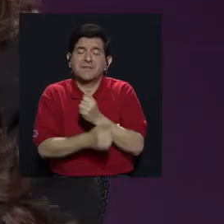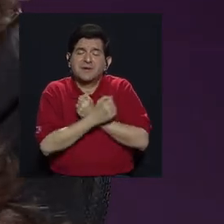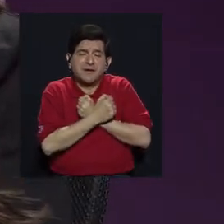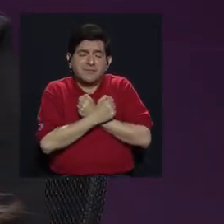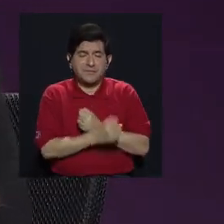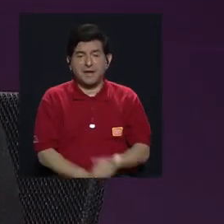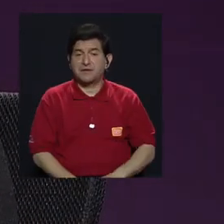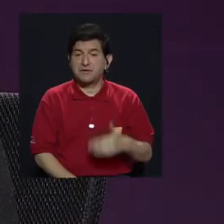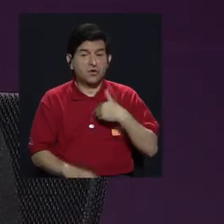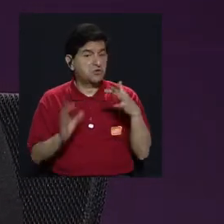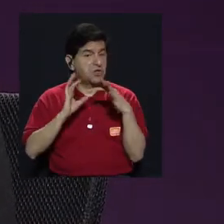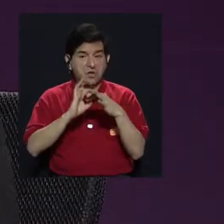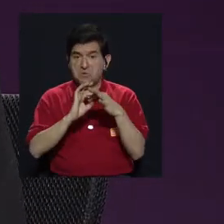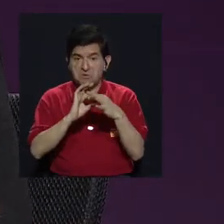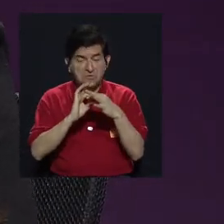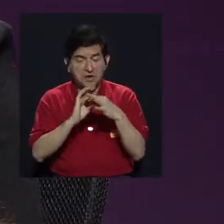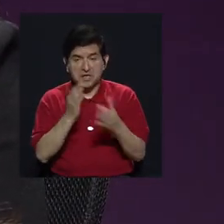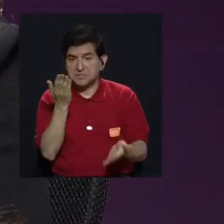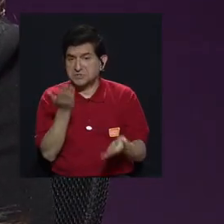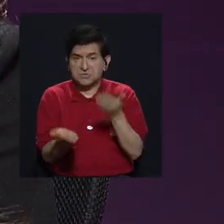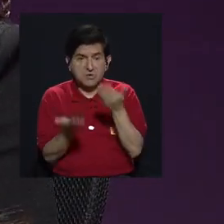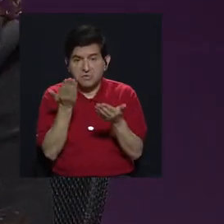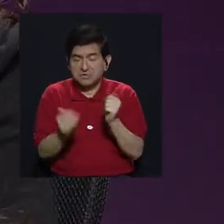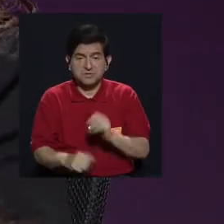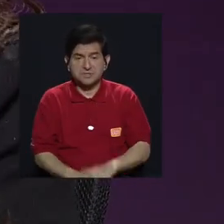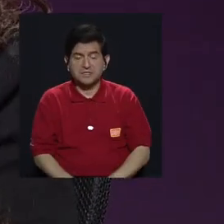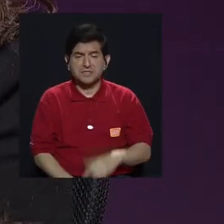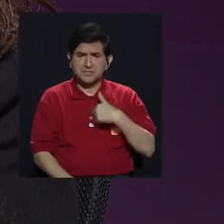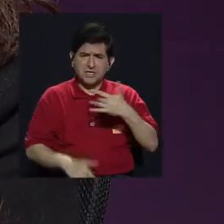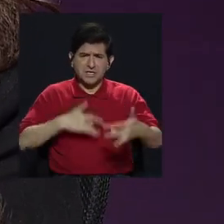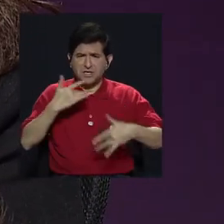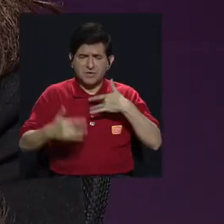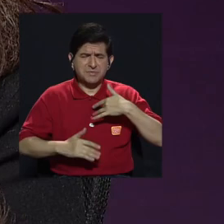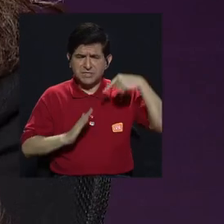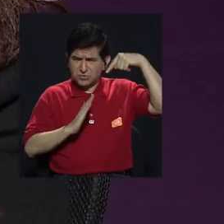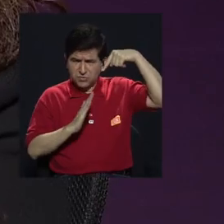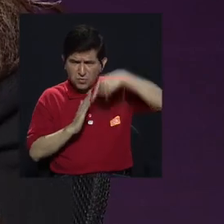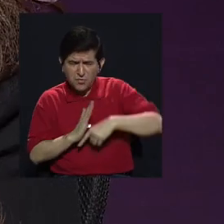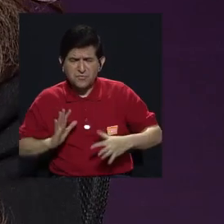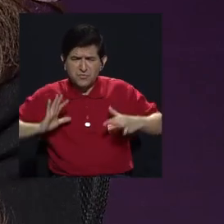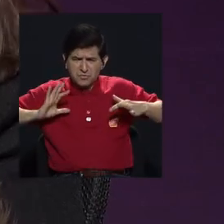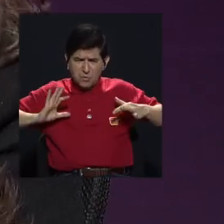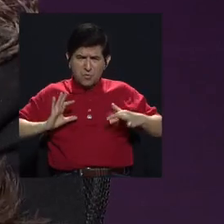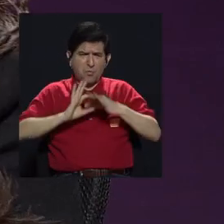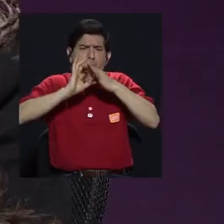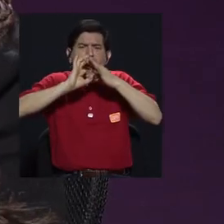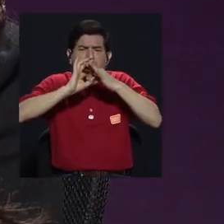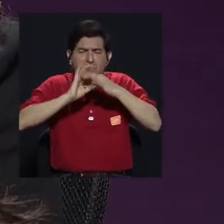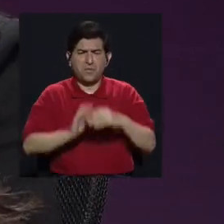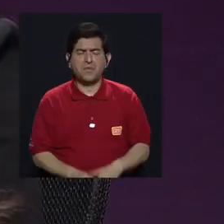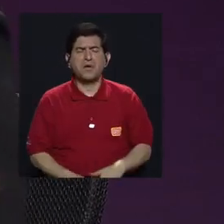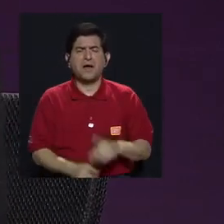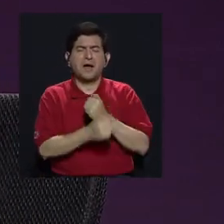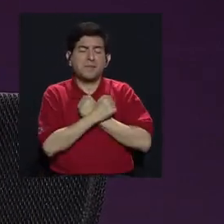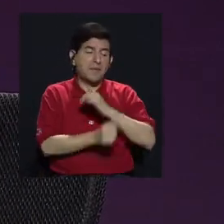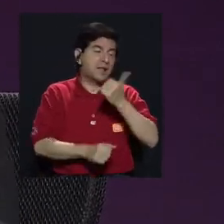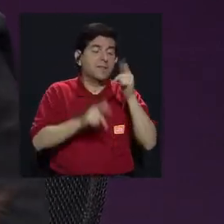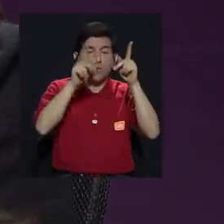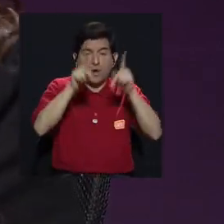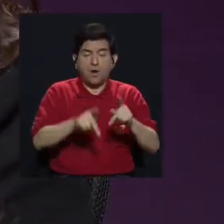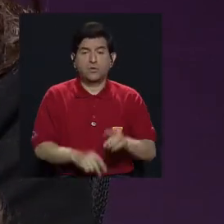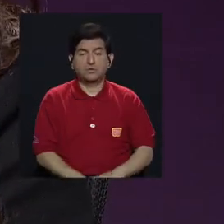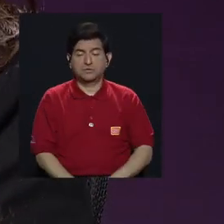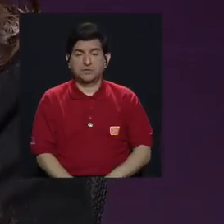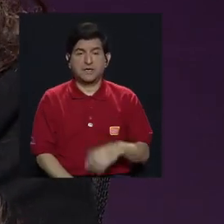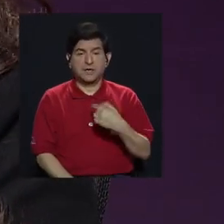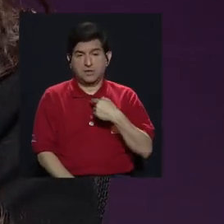Y no tengo una relación con él o con ella, y me siento profundamente vinculado o vinculada y amando a otra persona con la que